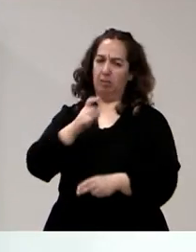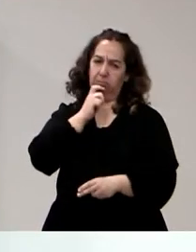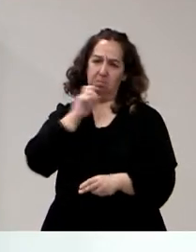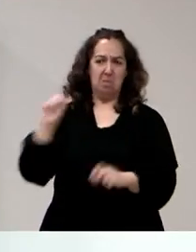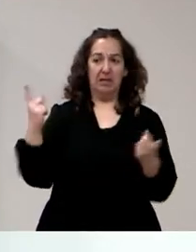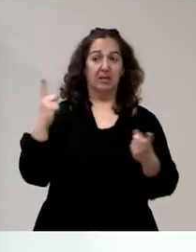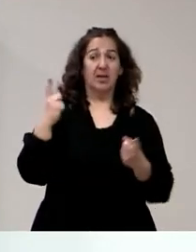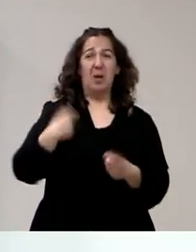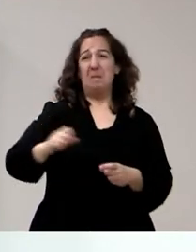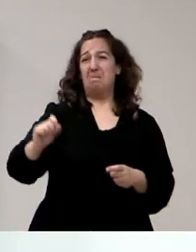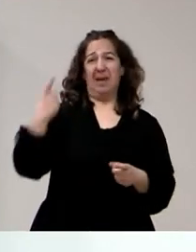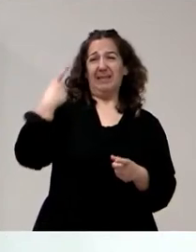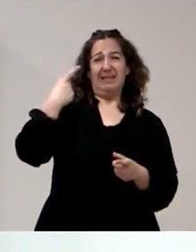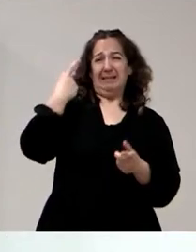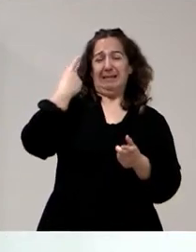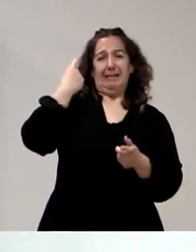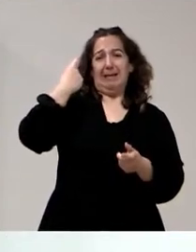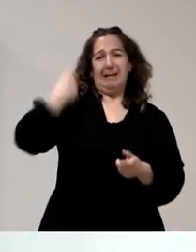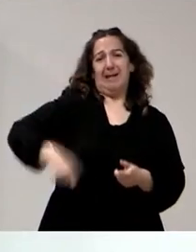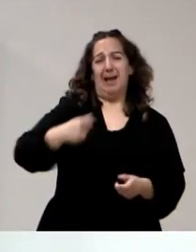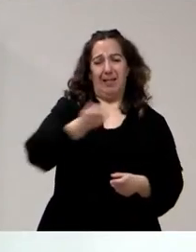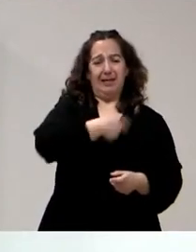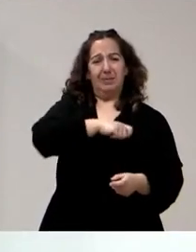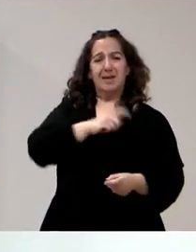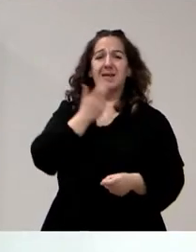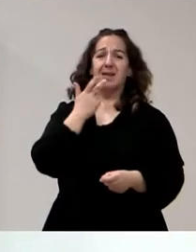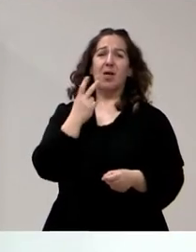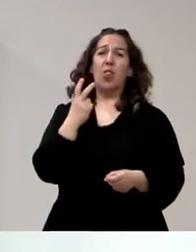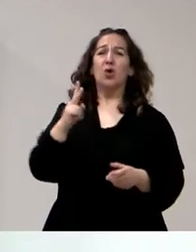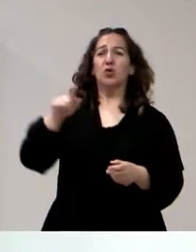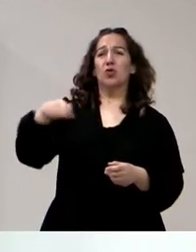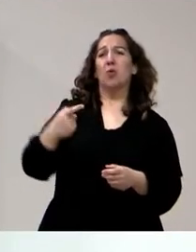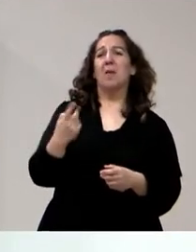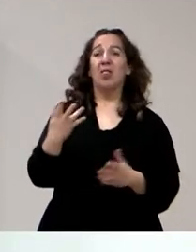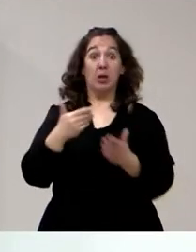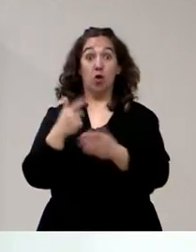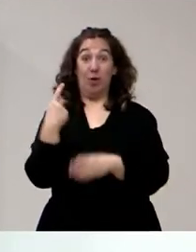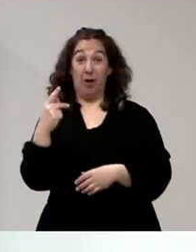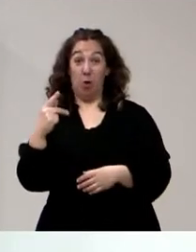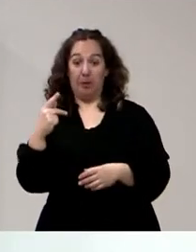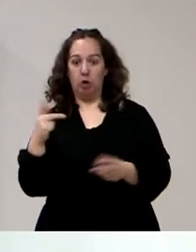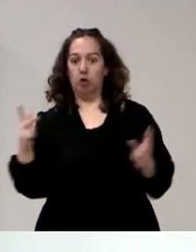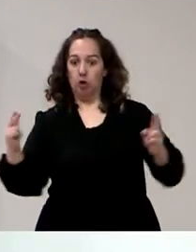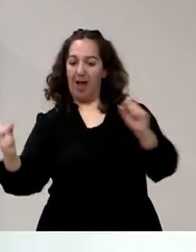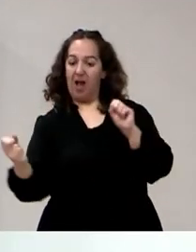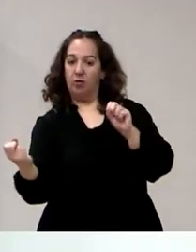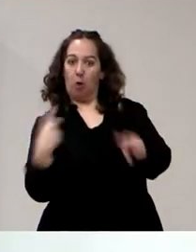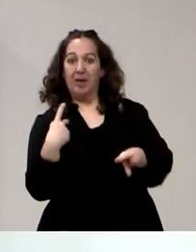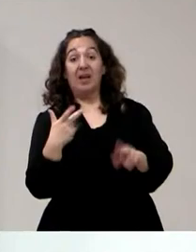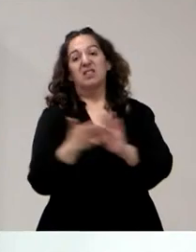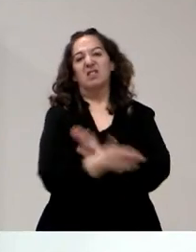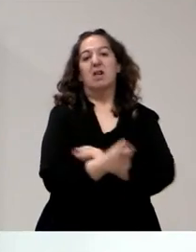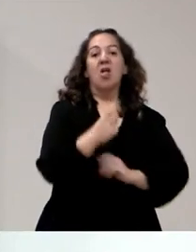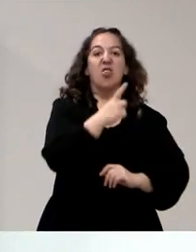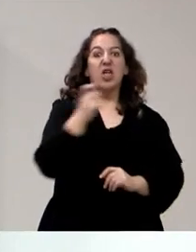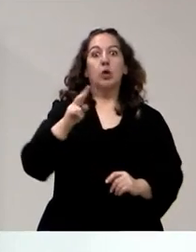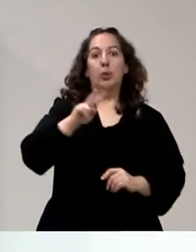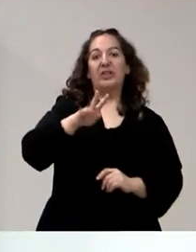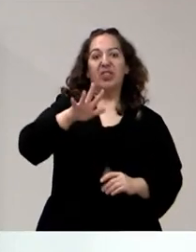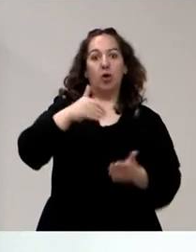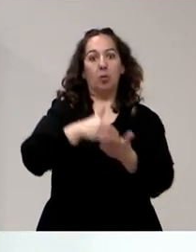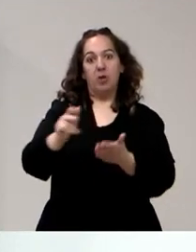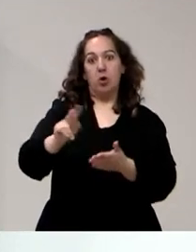más cara de España libra por libra hablamos de 2,5 km de de autovía y 125 millones de euros de coste no en